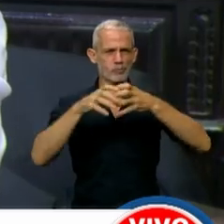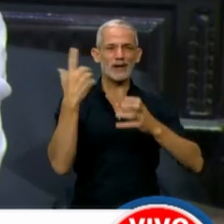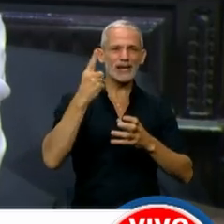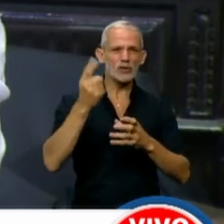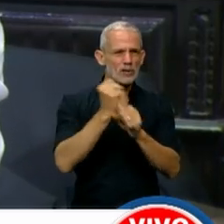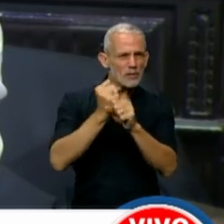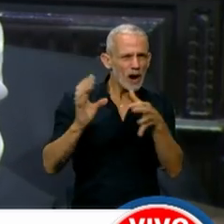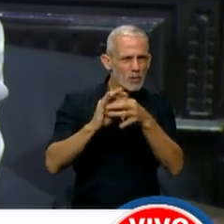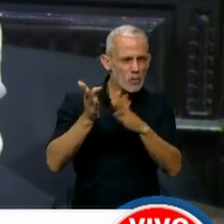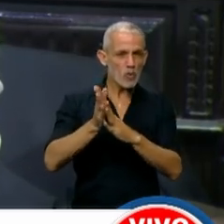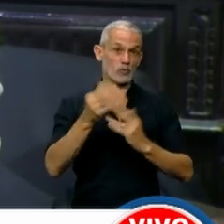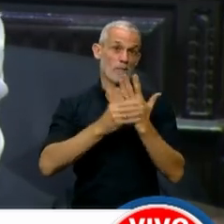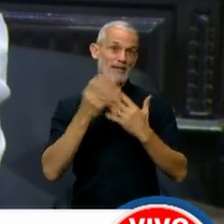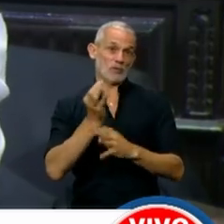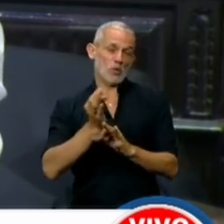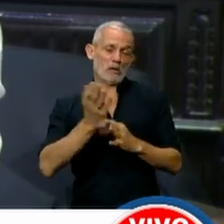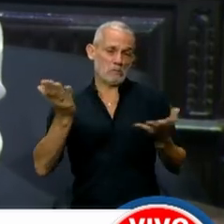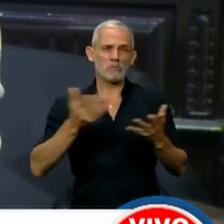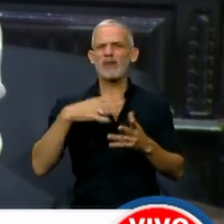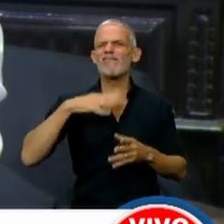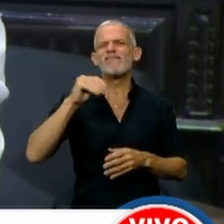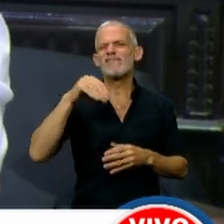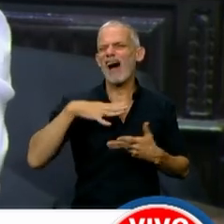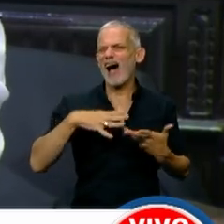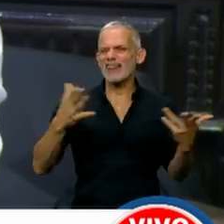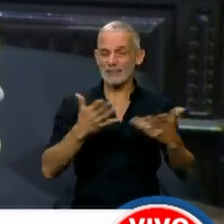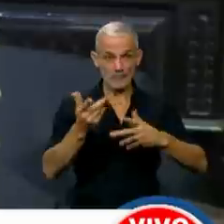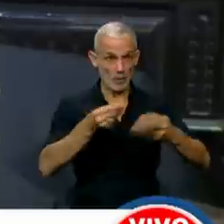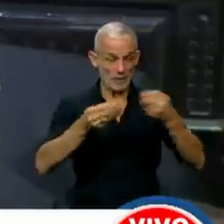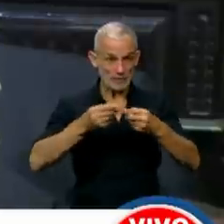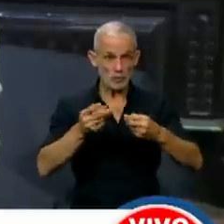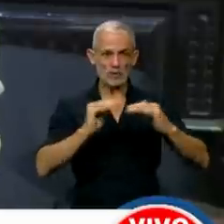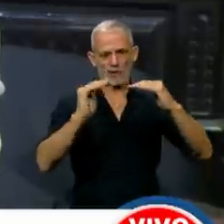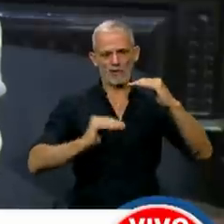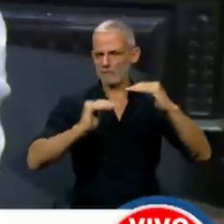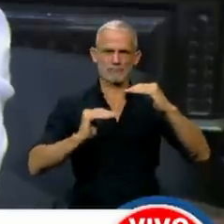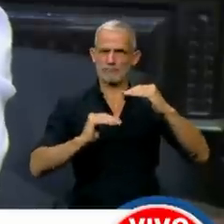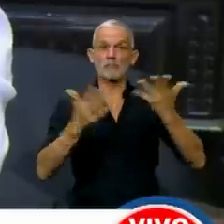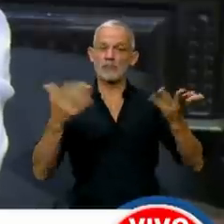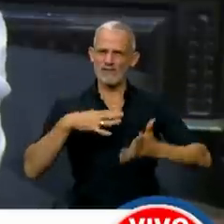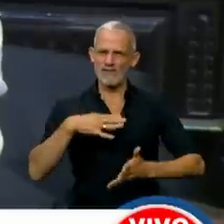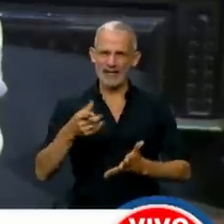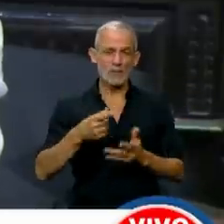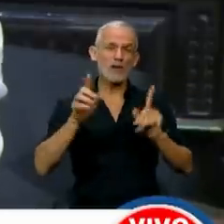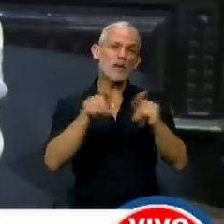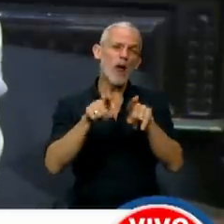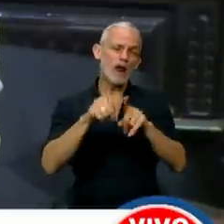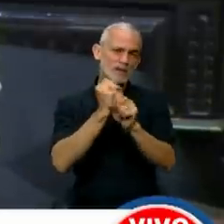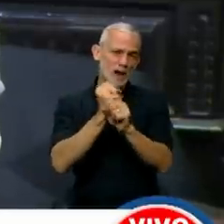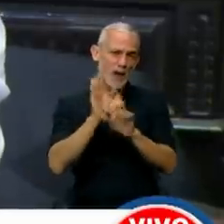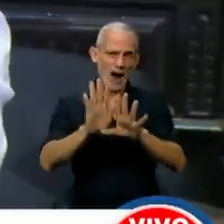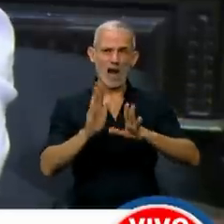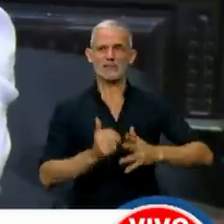con el ministro de educación me parece que es insuficiente creo que igual vamos a un presupuesto a la baja pero me parece que así como se trabaja